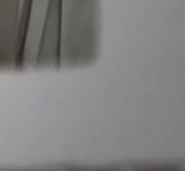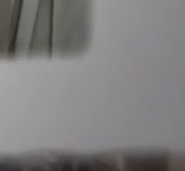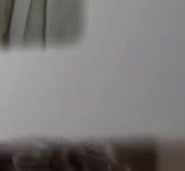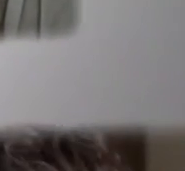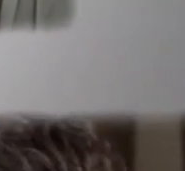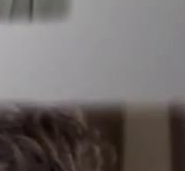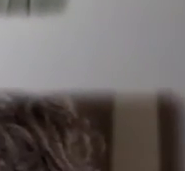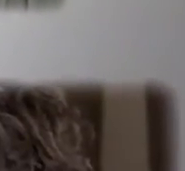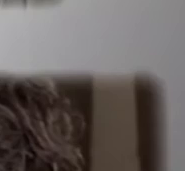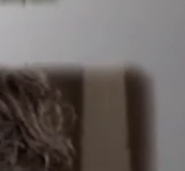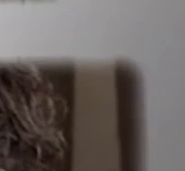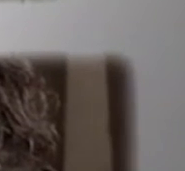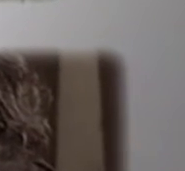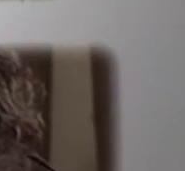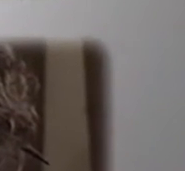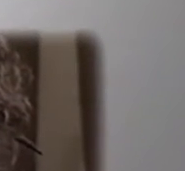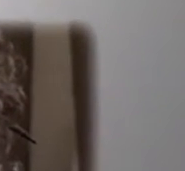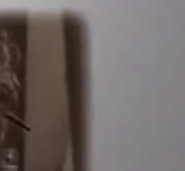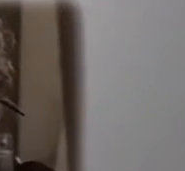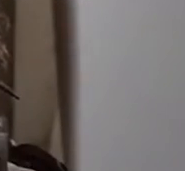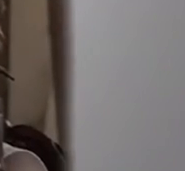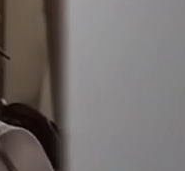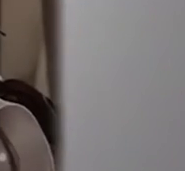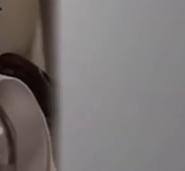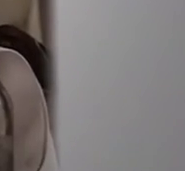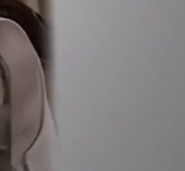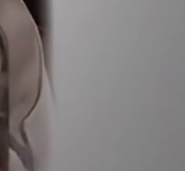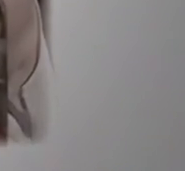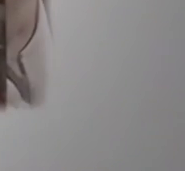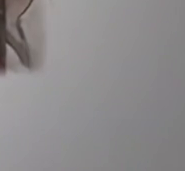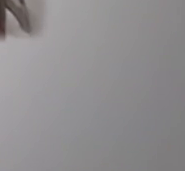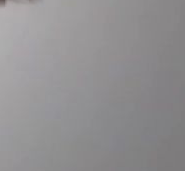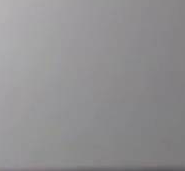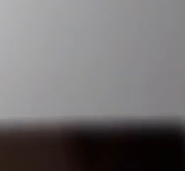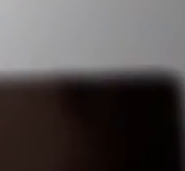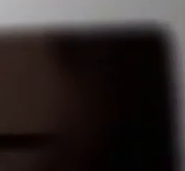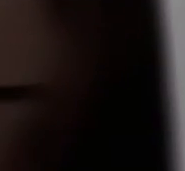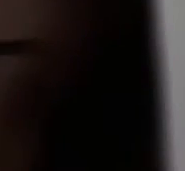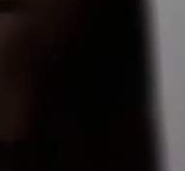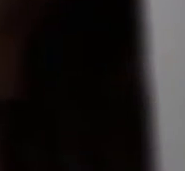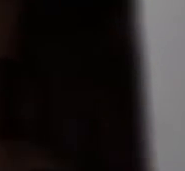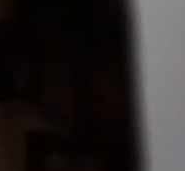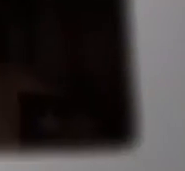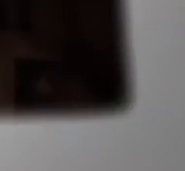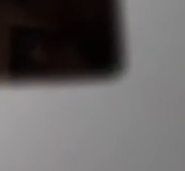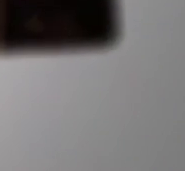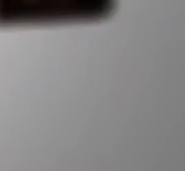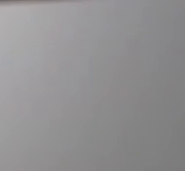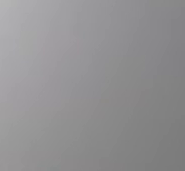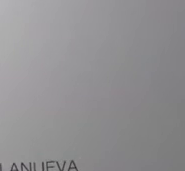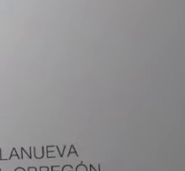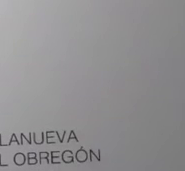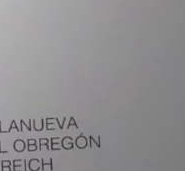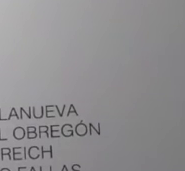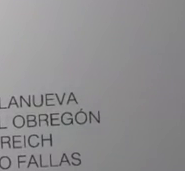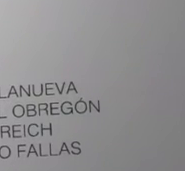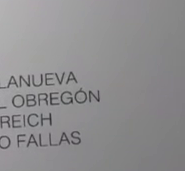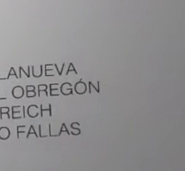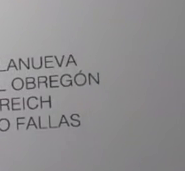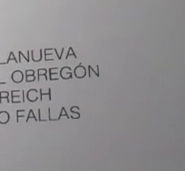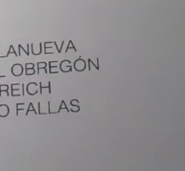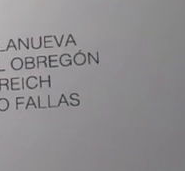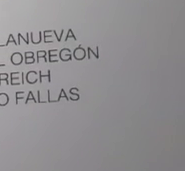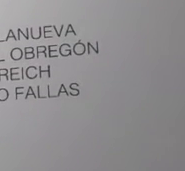de dos mujeres que aceptaron mandatos y en ninguno de los dos casos esos mandatos las hizo